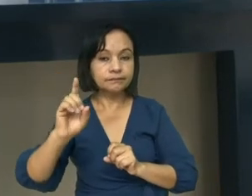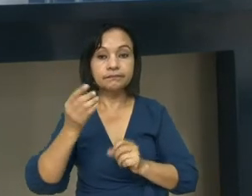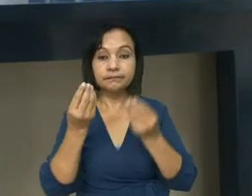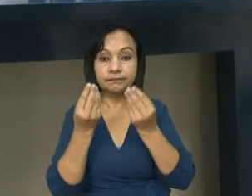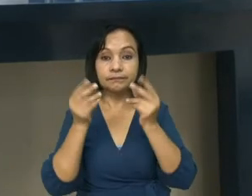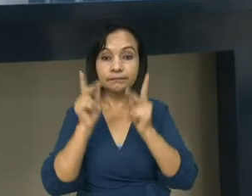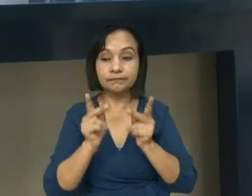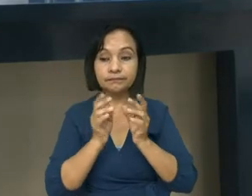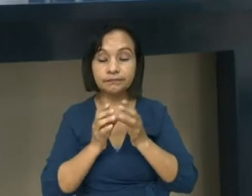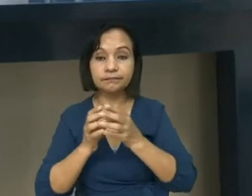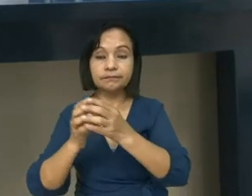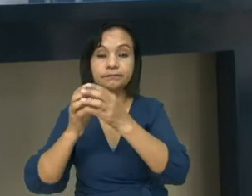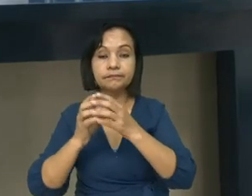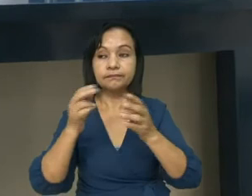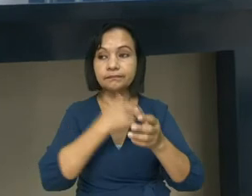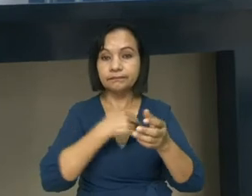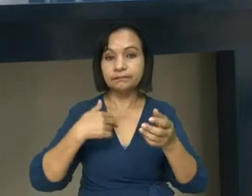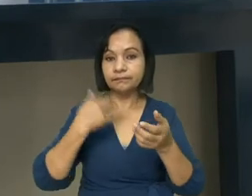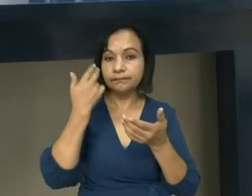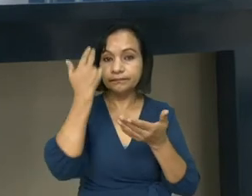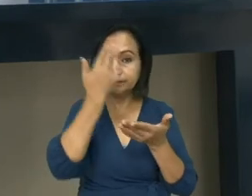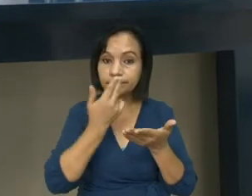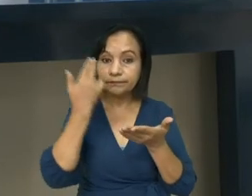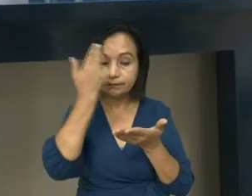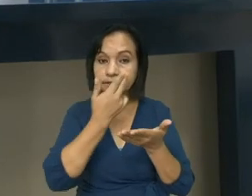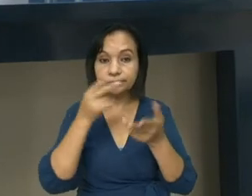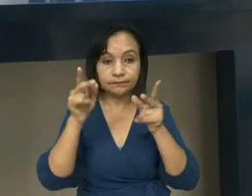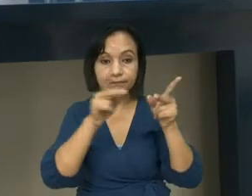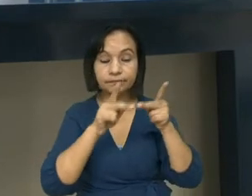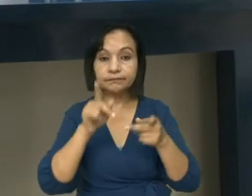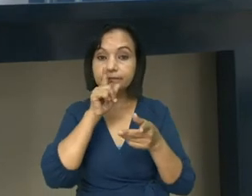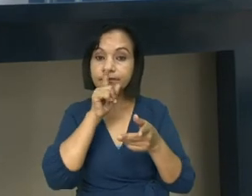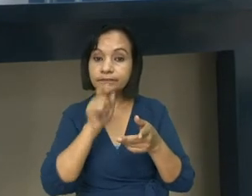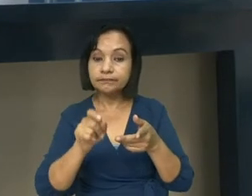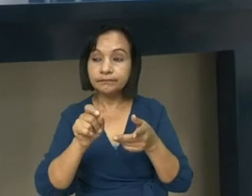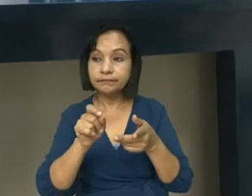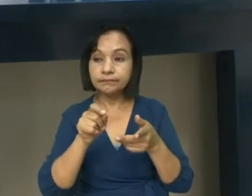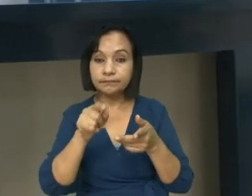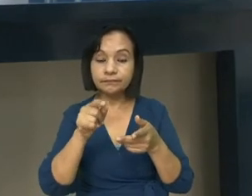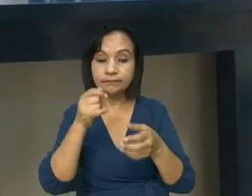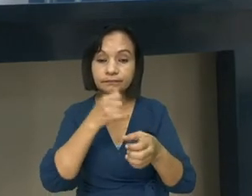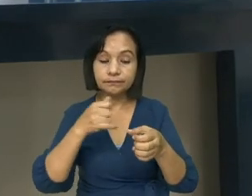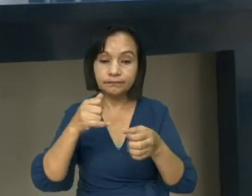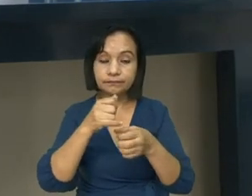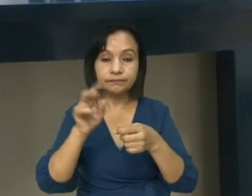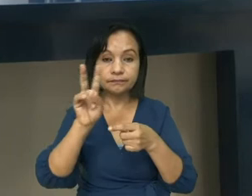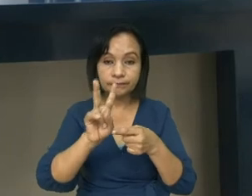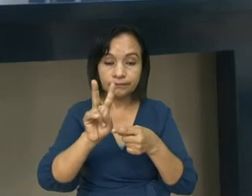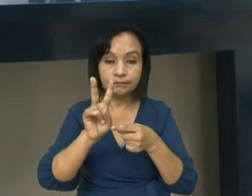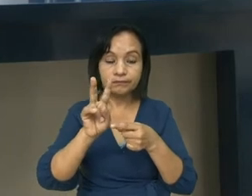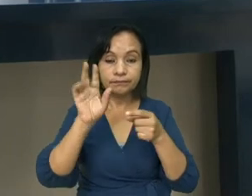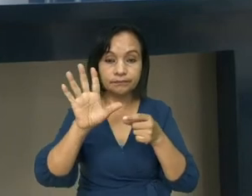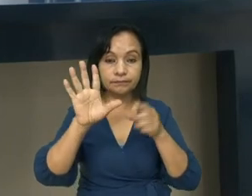afluencia y hemos estado haciendo una encuesta para ver si la gente le gustaría que se abra la Isla del Amor los viernes de